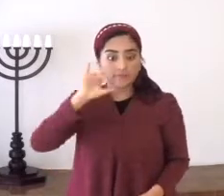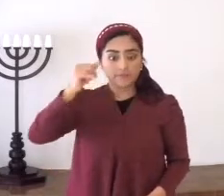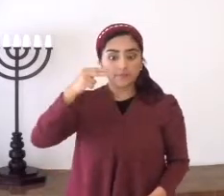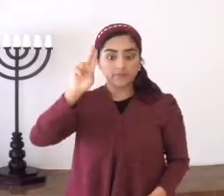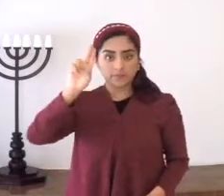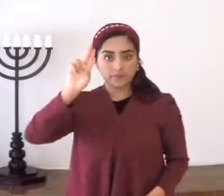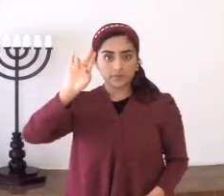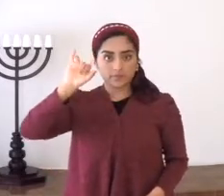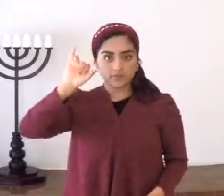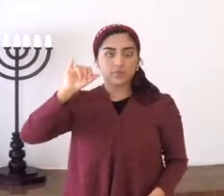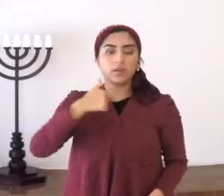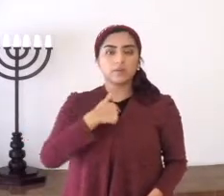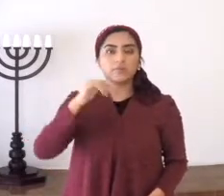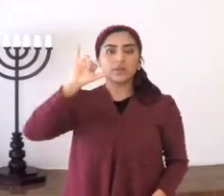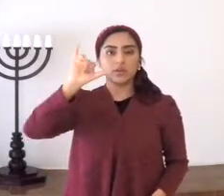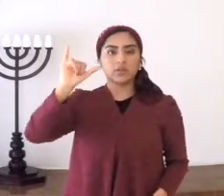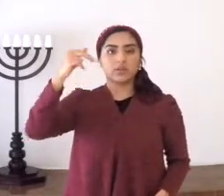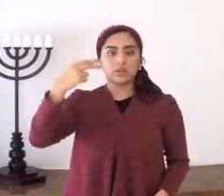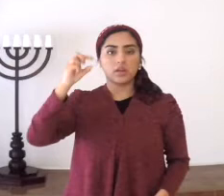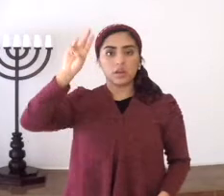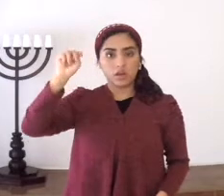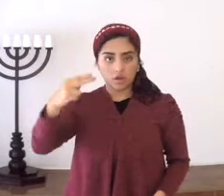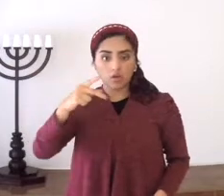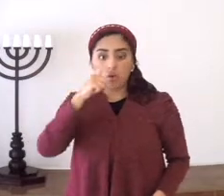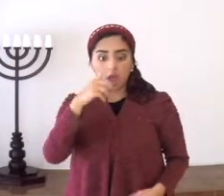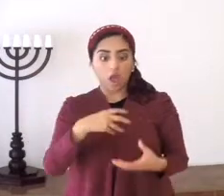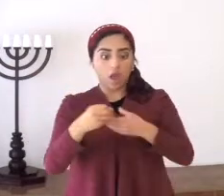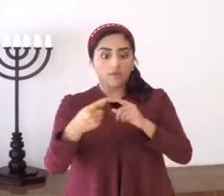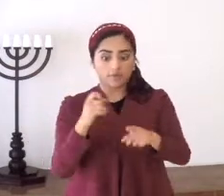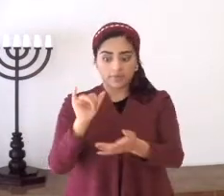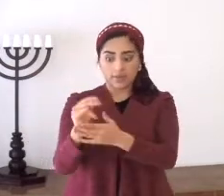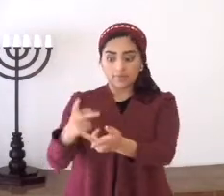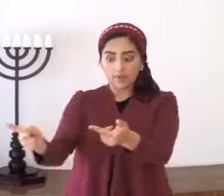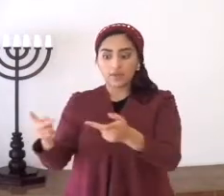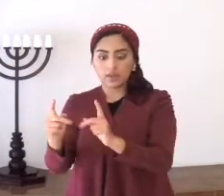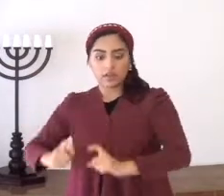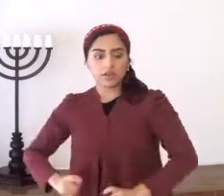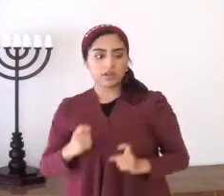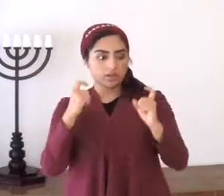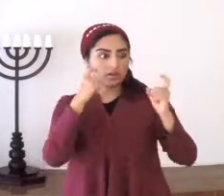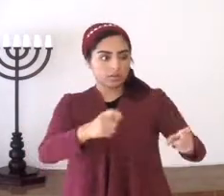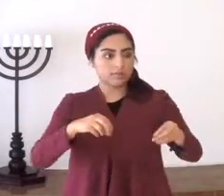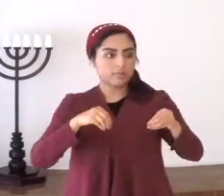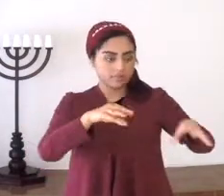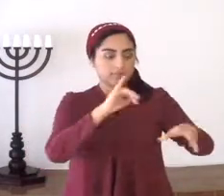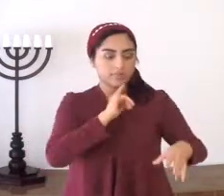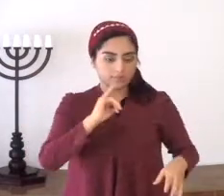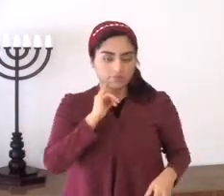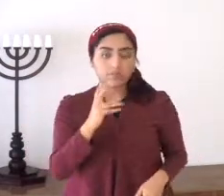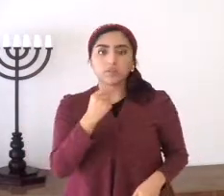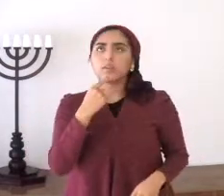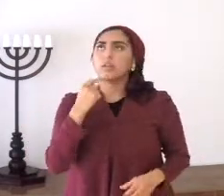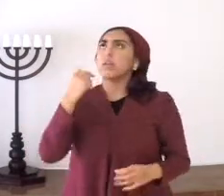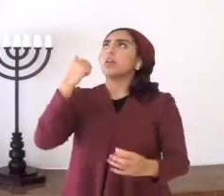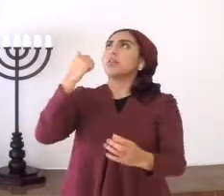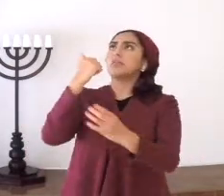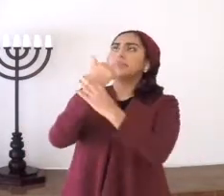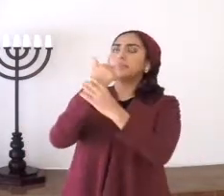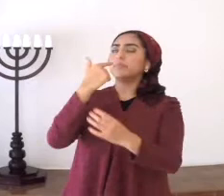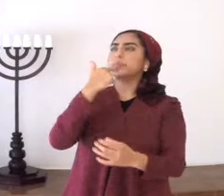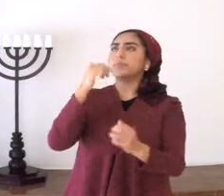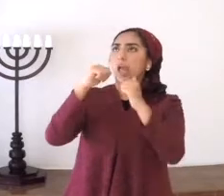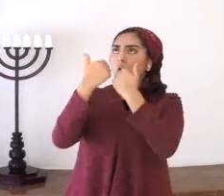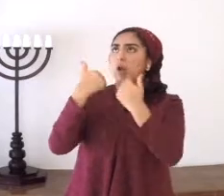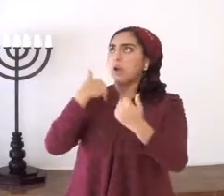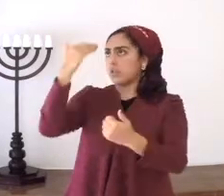por justicia. Y le dijo, yo soy Yahweh que te saqué de Ur de los Caldeos para darte a heredar esta tierra. Y él respondió, Adón